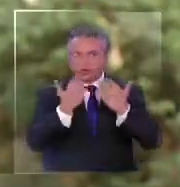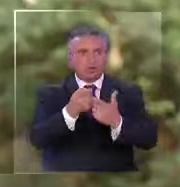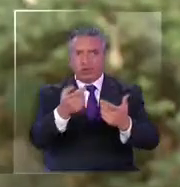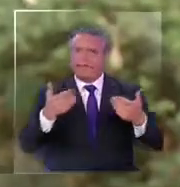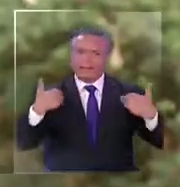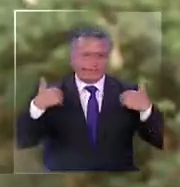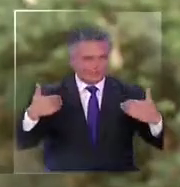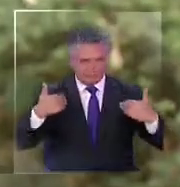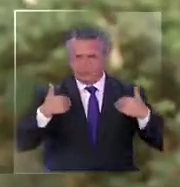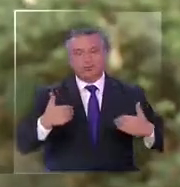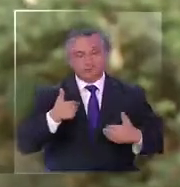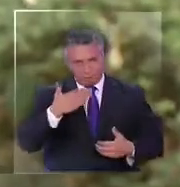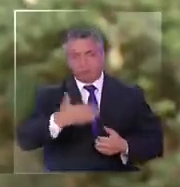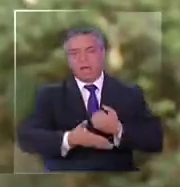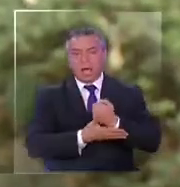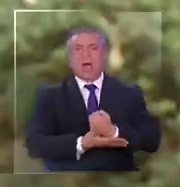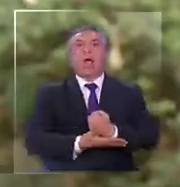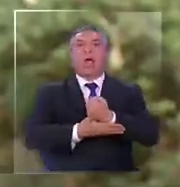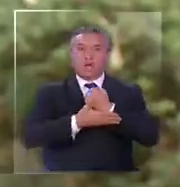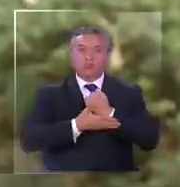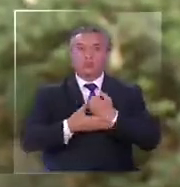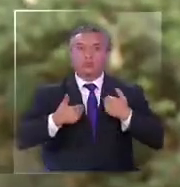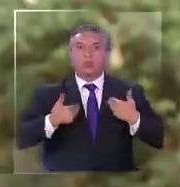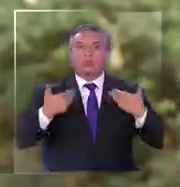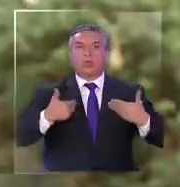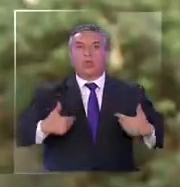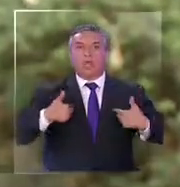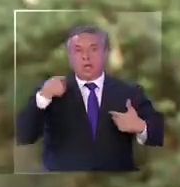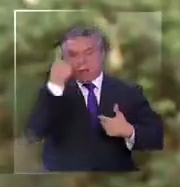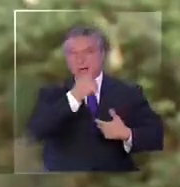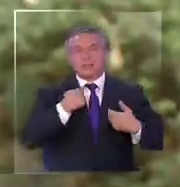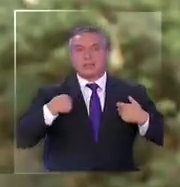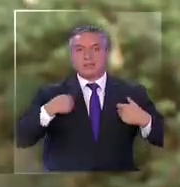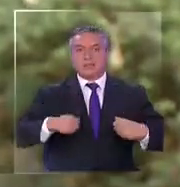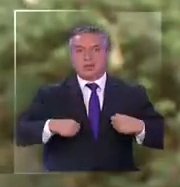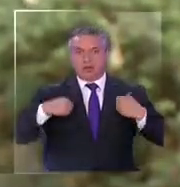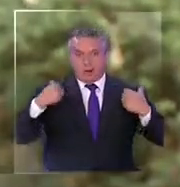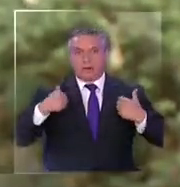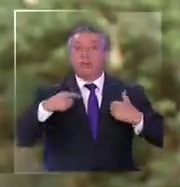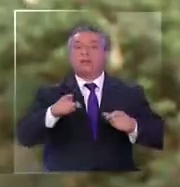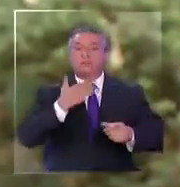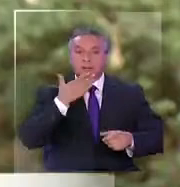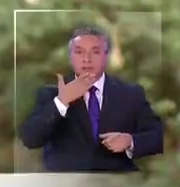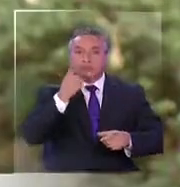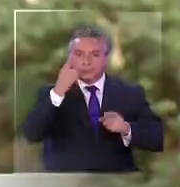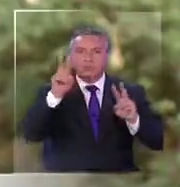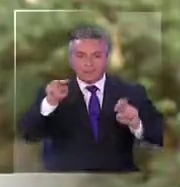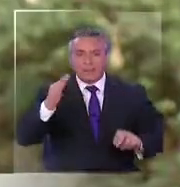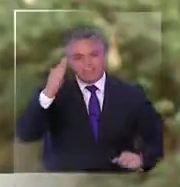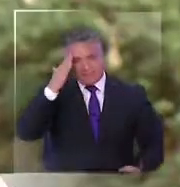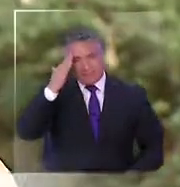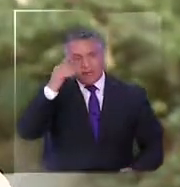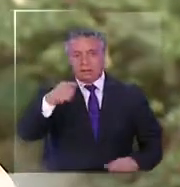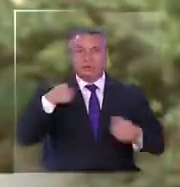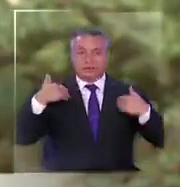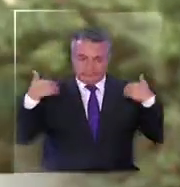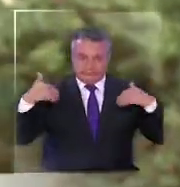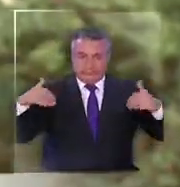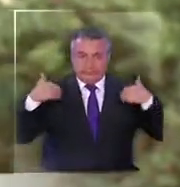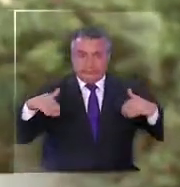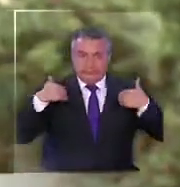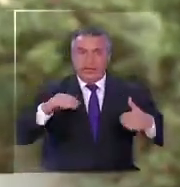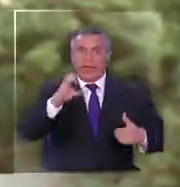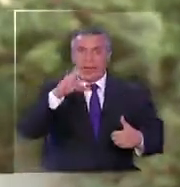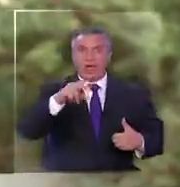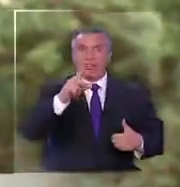ejercicio físico nos va a ayudar a mantenernos jóvenes, porque hay un tema también mental. Cuando uno hace ejercicio genera endorfina y la endorfina